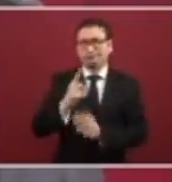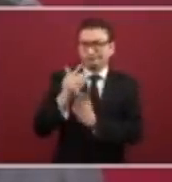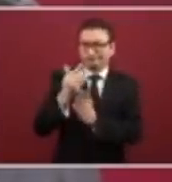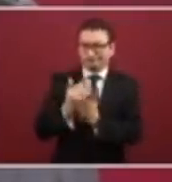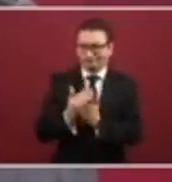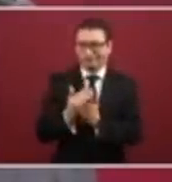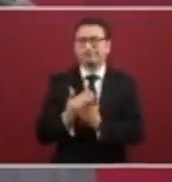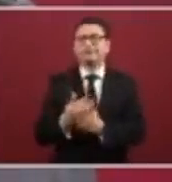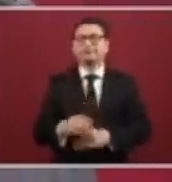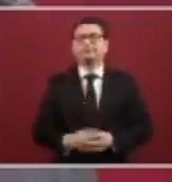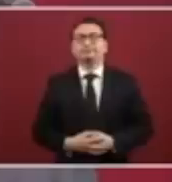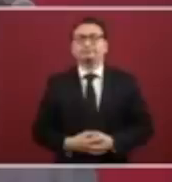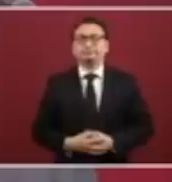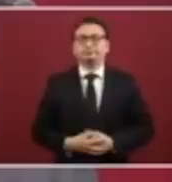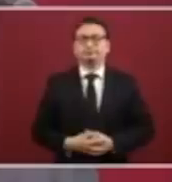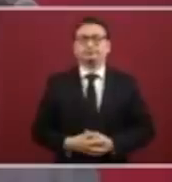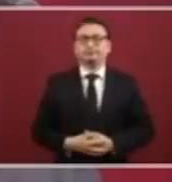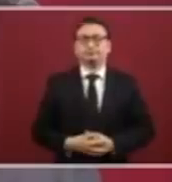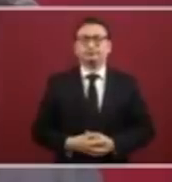Vamos a